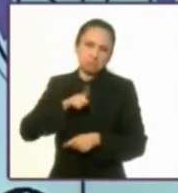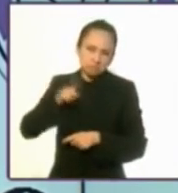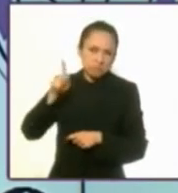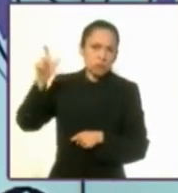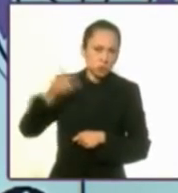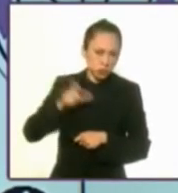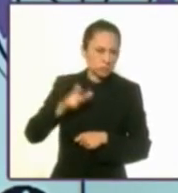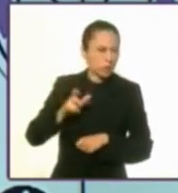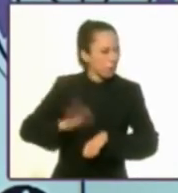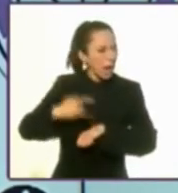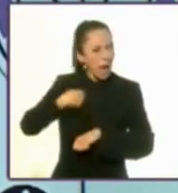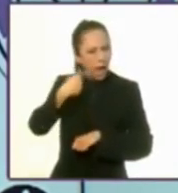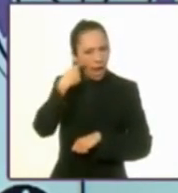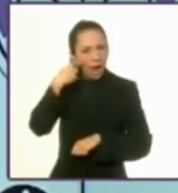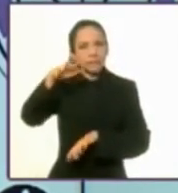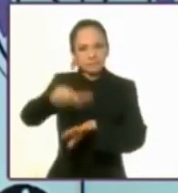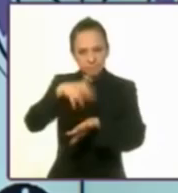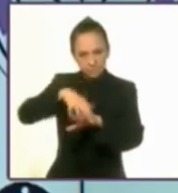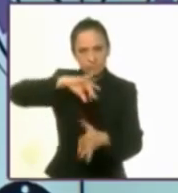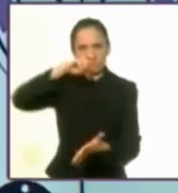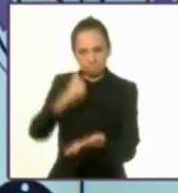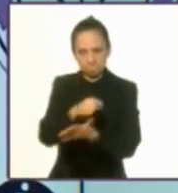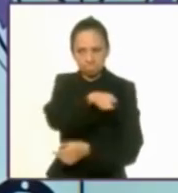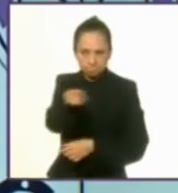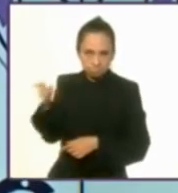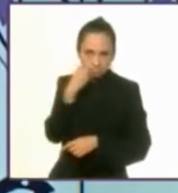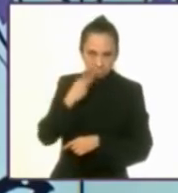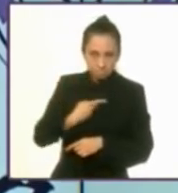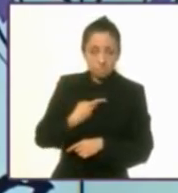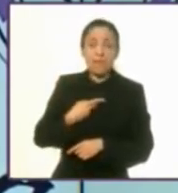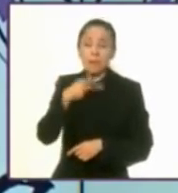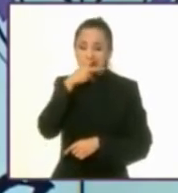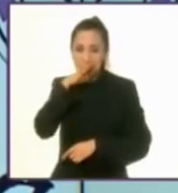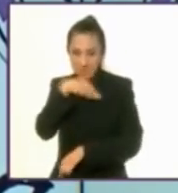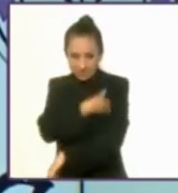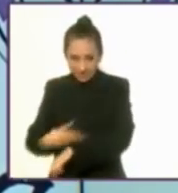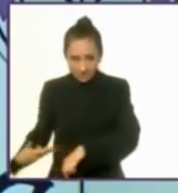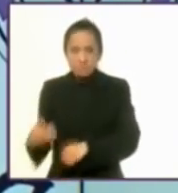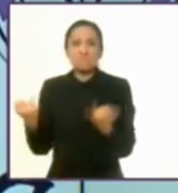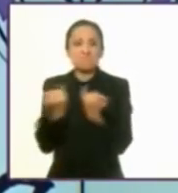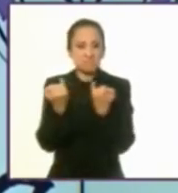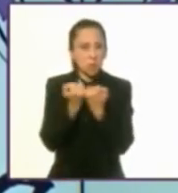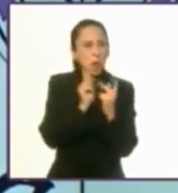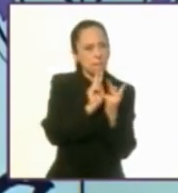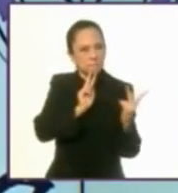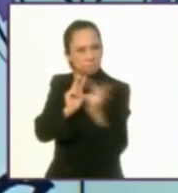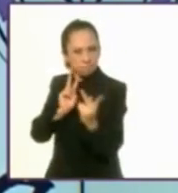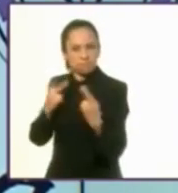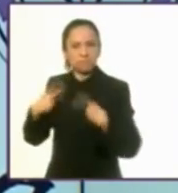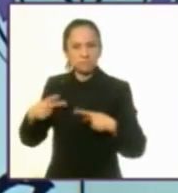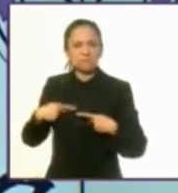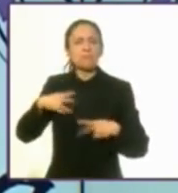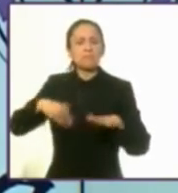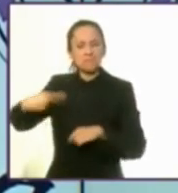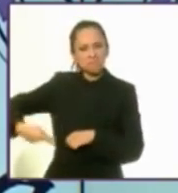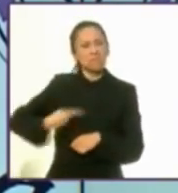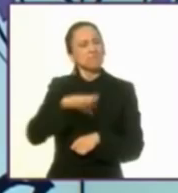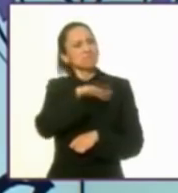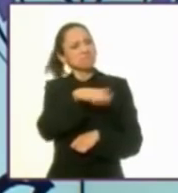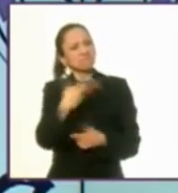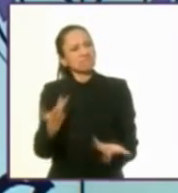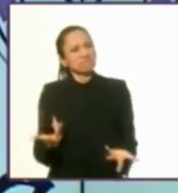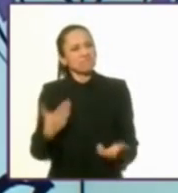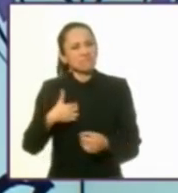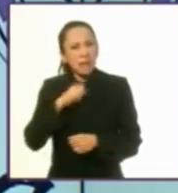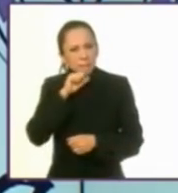principalmente en tlalpan central para los padres de familia los vecinos dicen claudia y que pasó contigo porque no salís